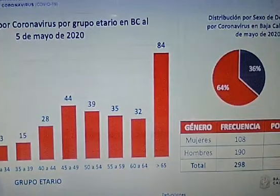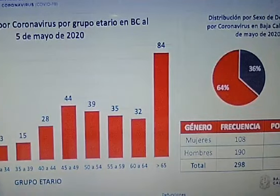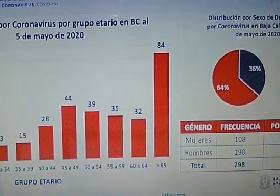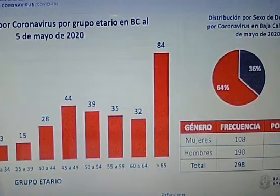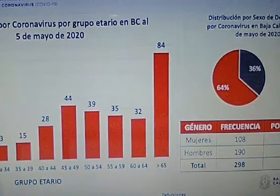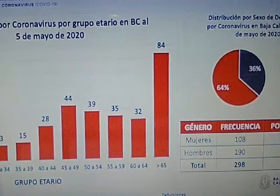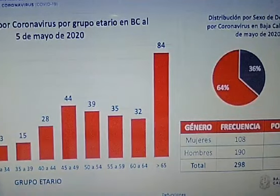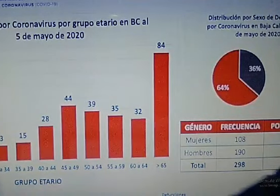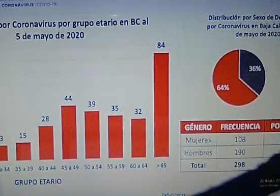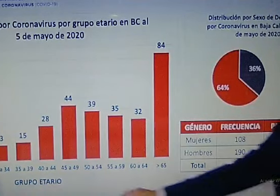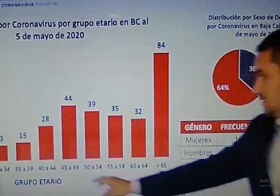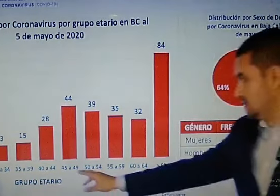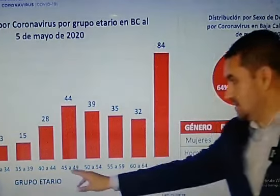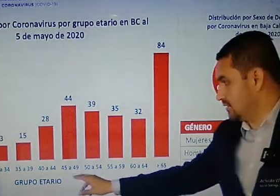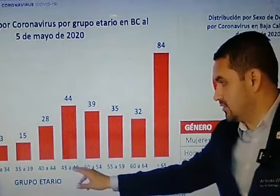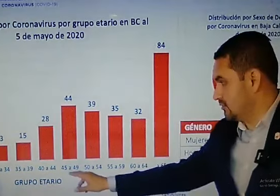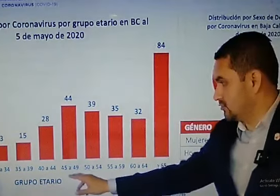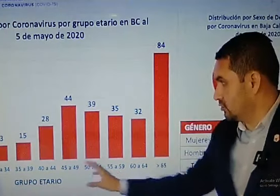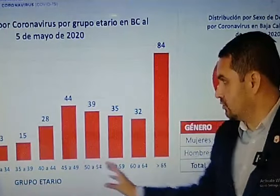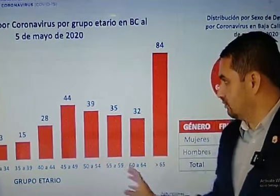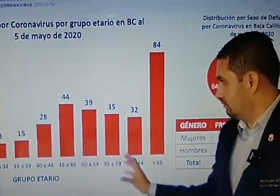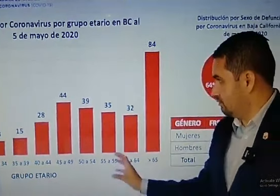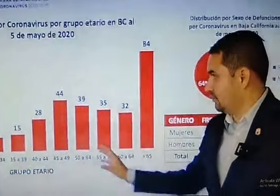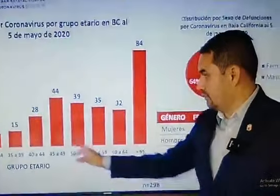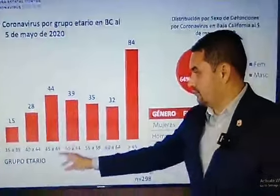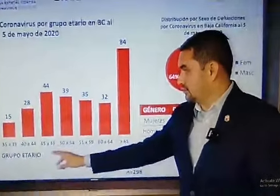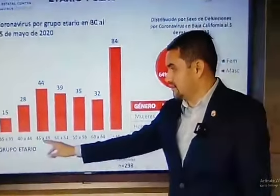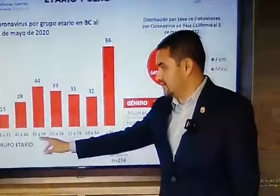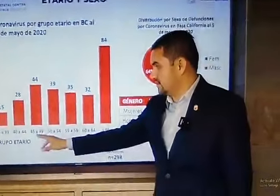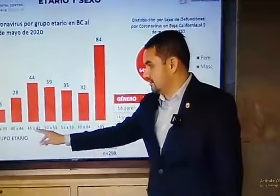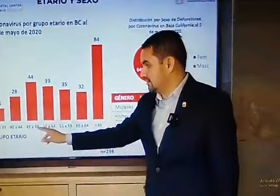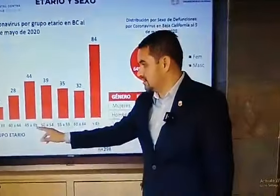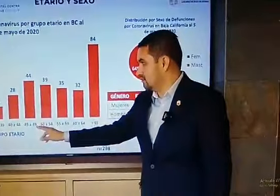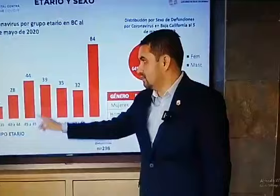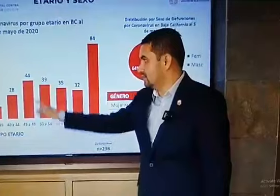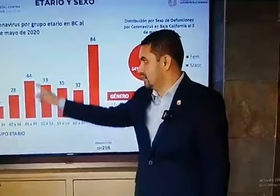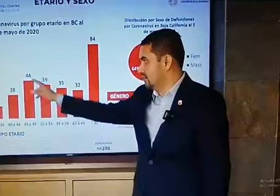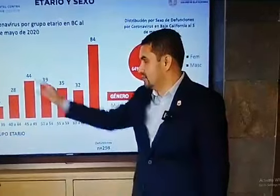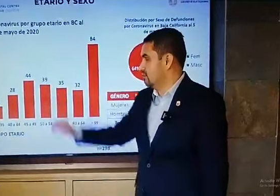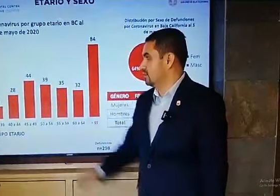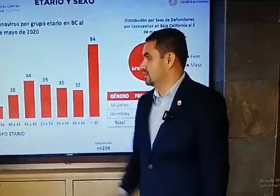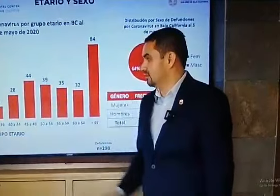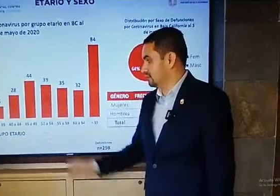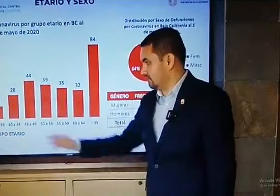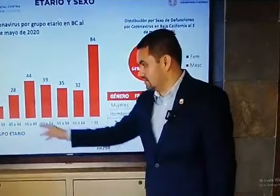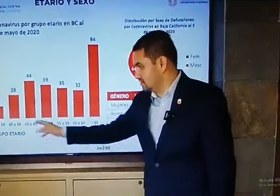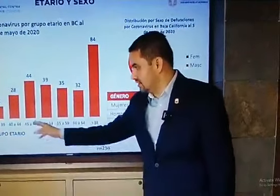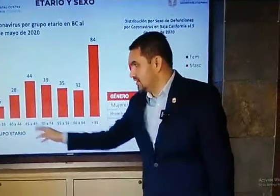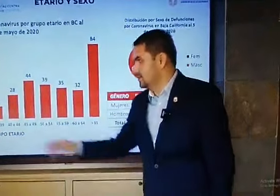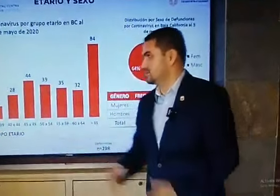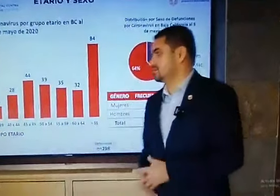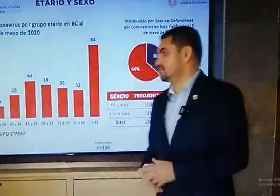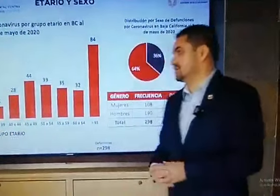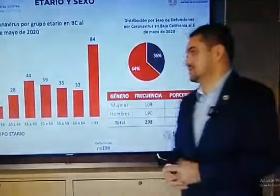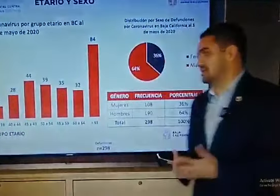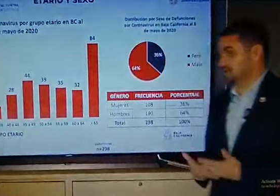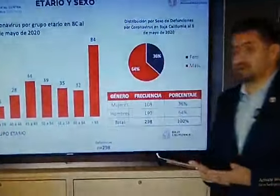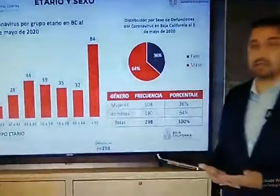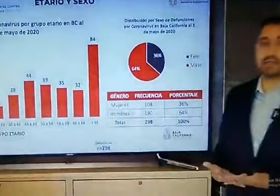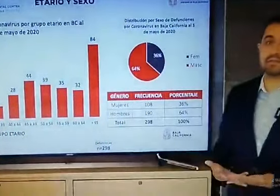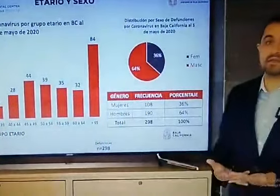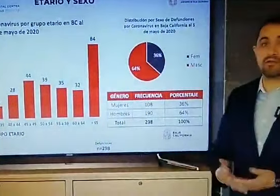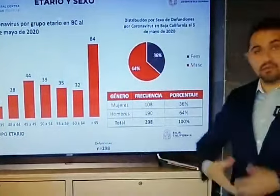con 84 casos. Y también otro un poco importante de 45 a 49 con 44 casos. Estos son los pacientes